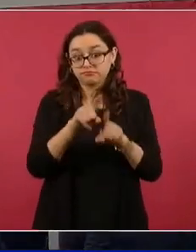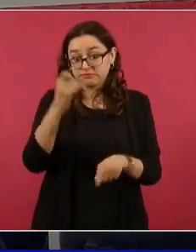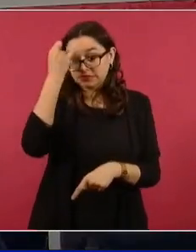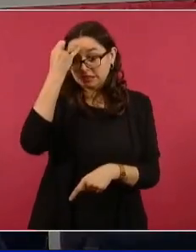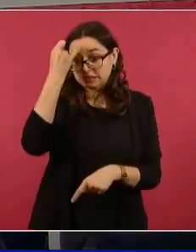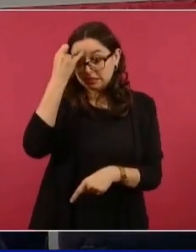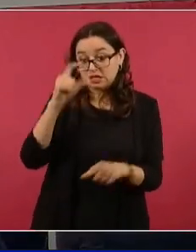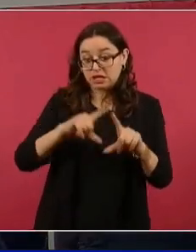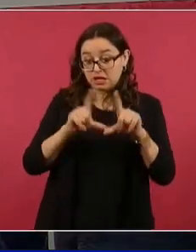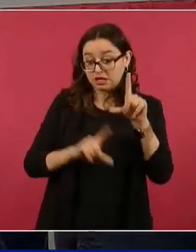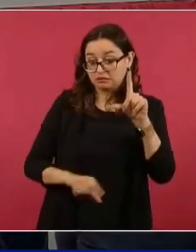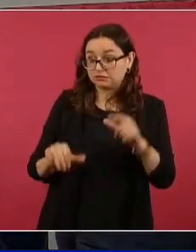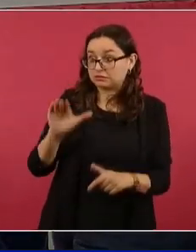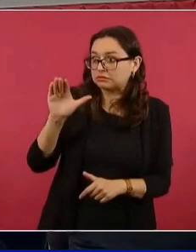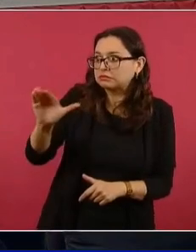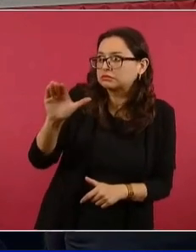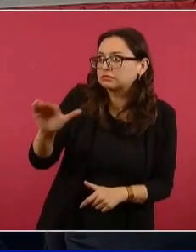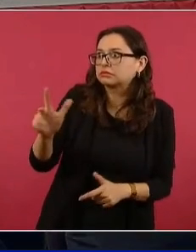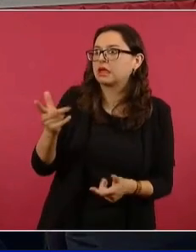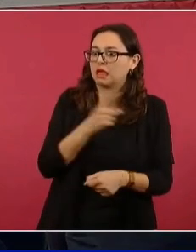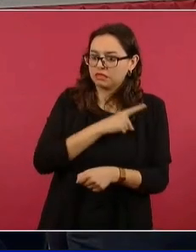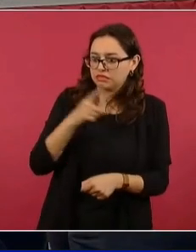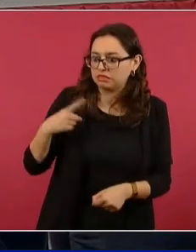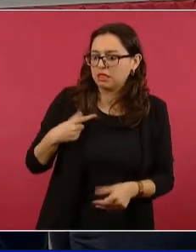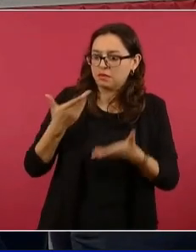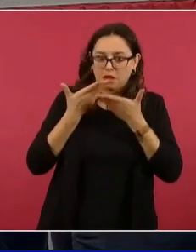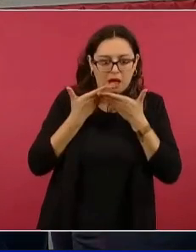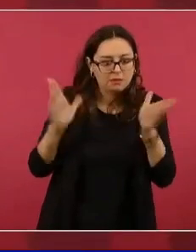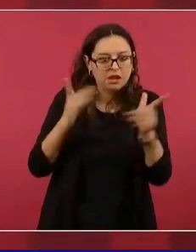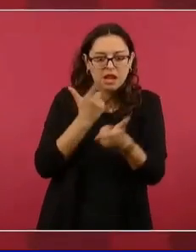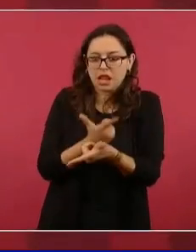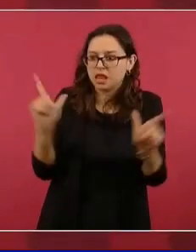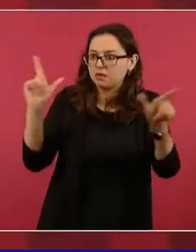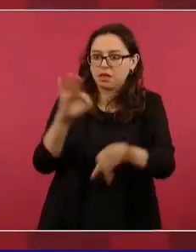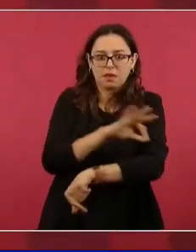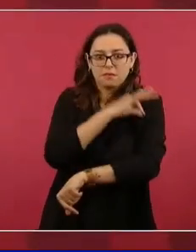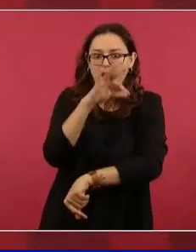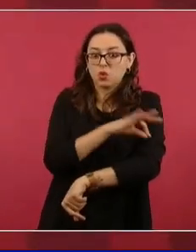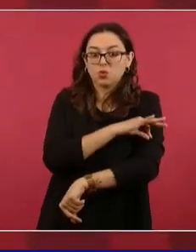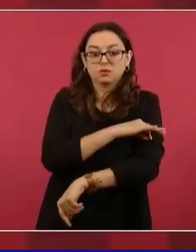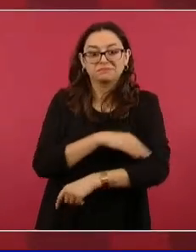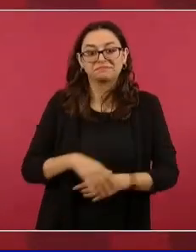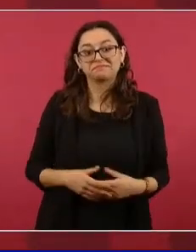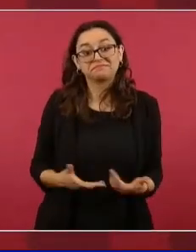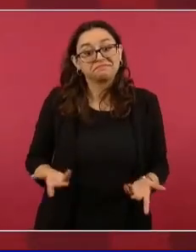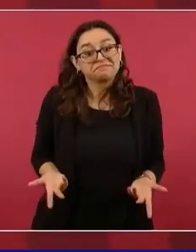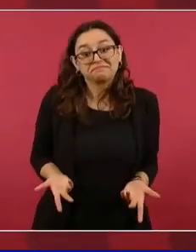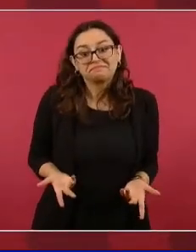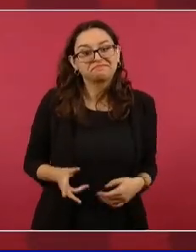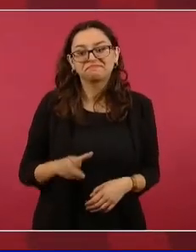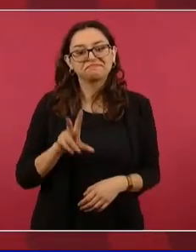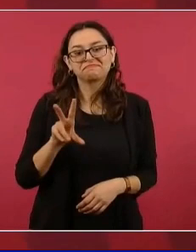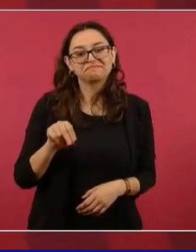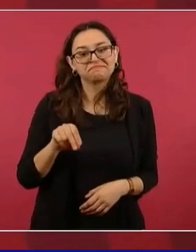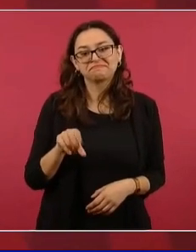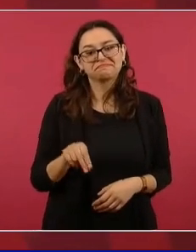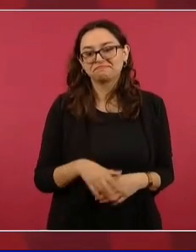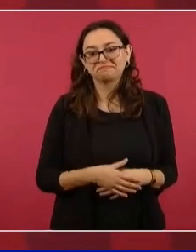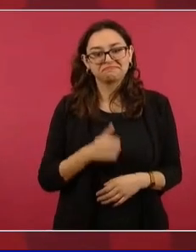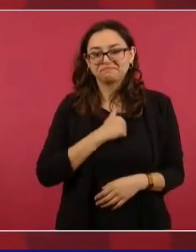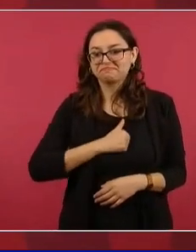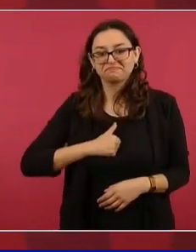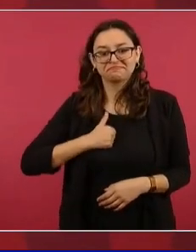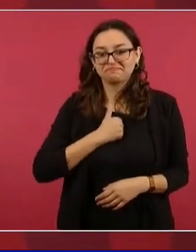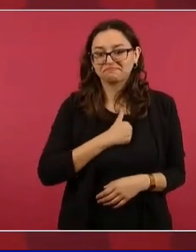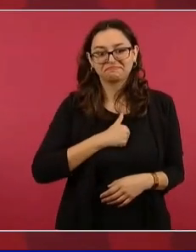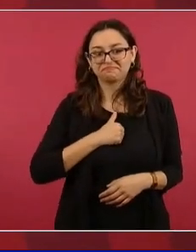suspensión muy comprensiva de las patentes de vacunas y otros insumos para la salud. Desafortunadamente no